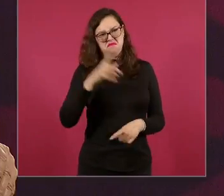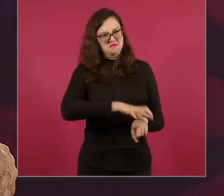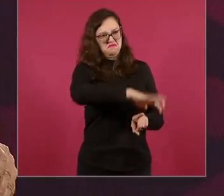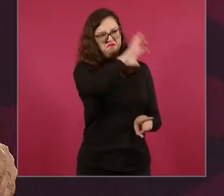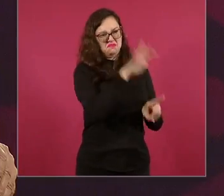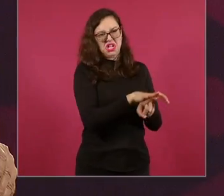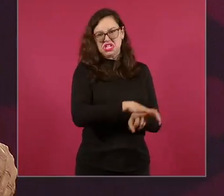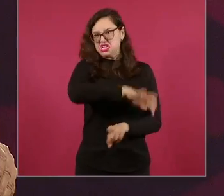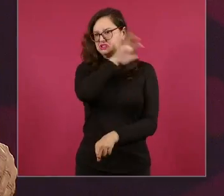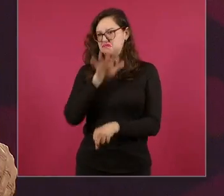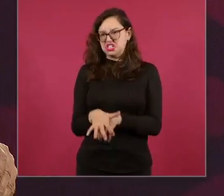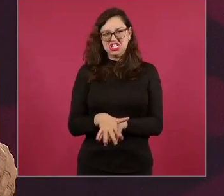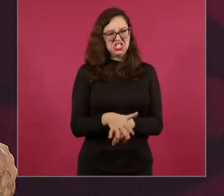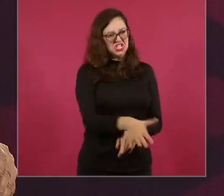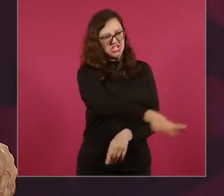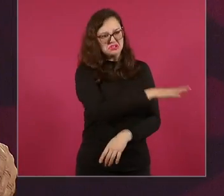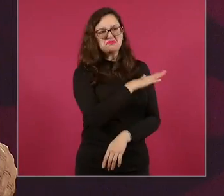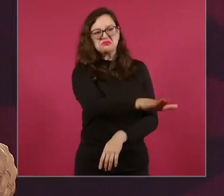es